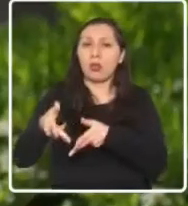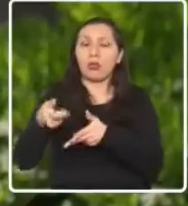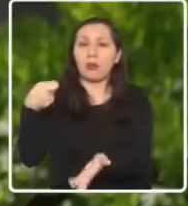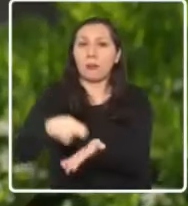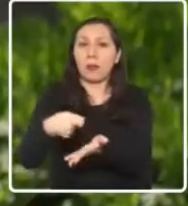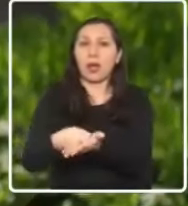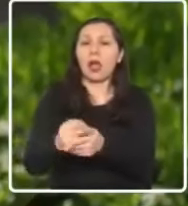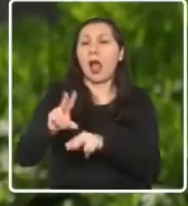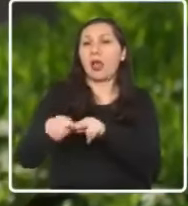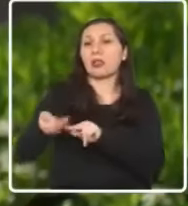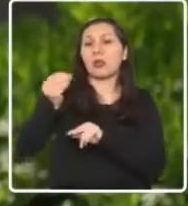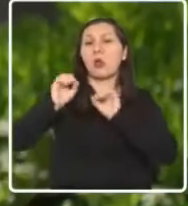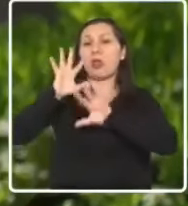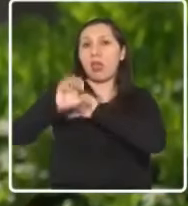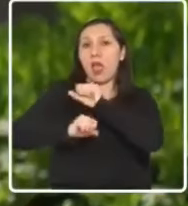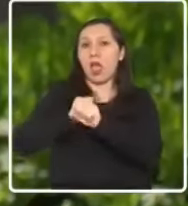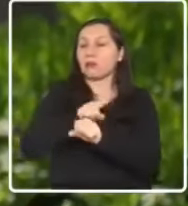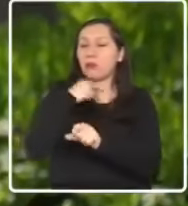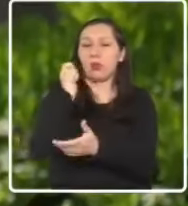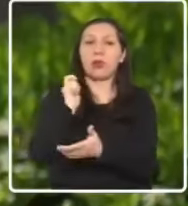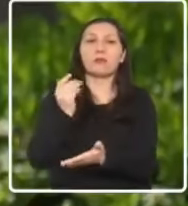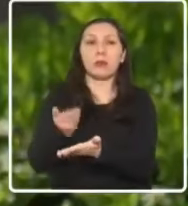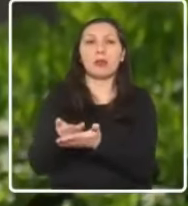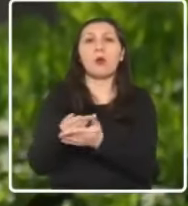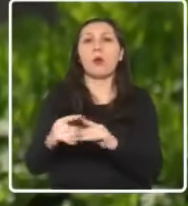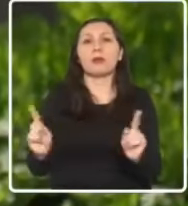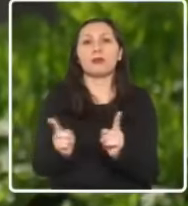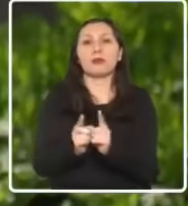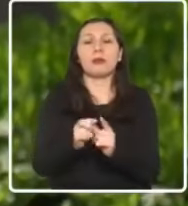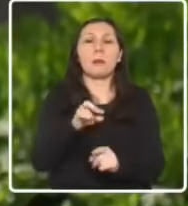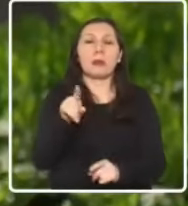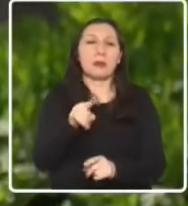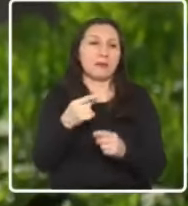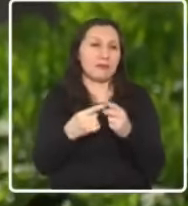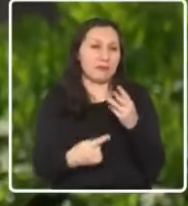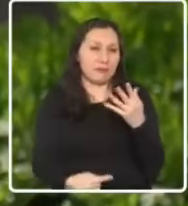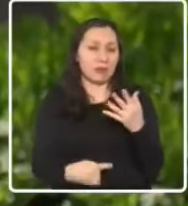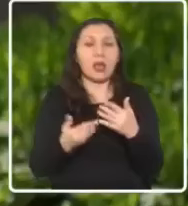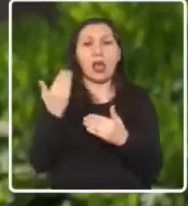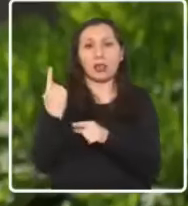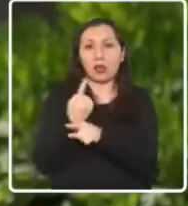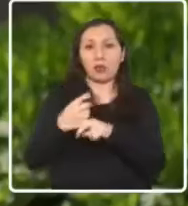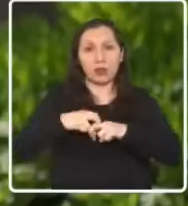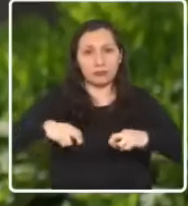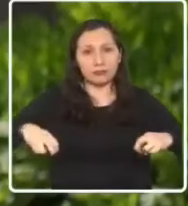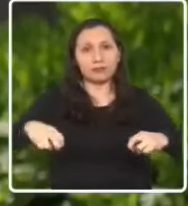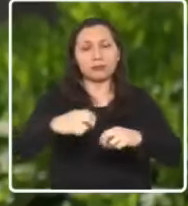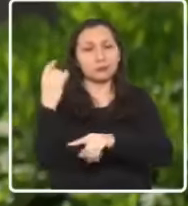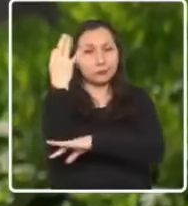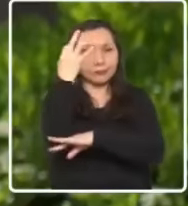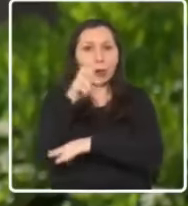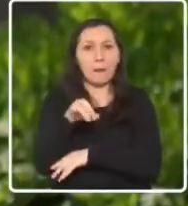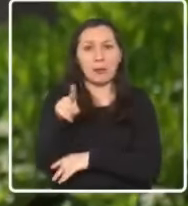con antigüedad superior a 10 años. Y se crea un término de giro simplificado para pymes. Todas estas medidas las conversamos en la mesa con las pymes,